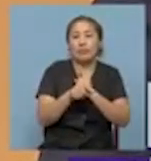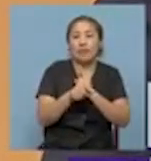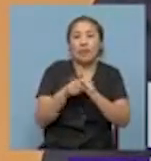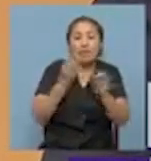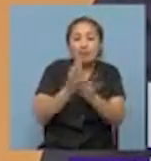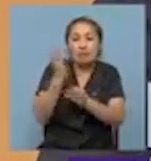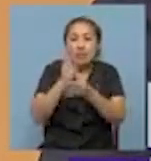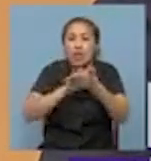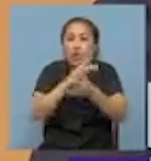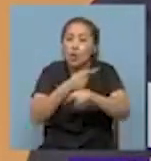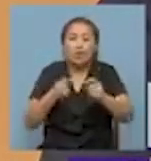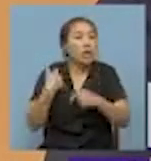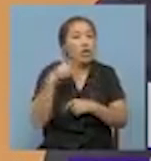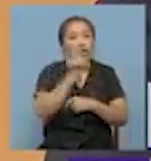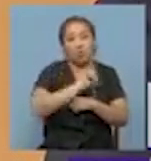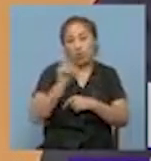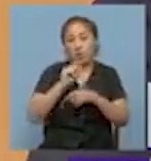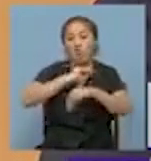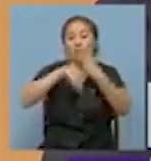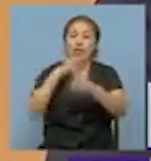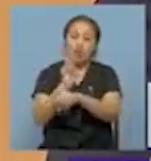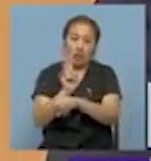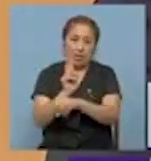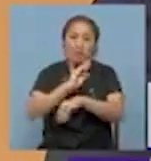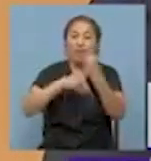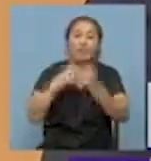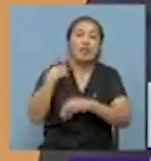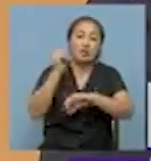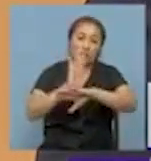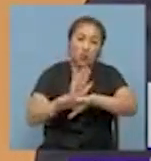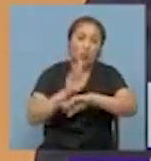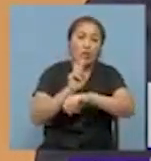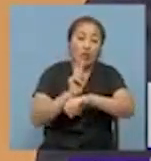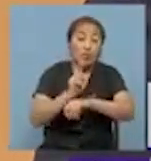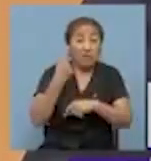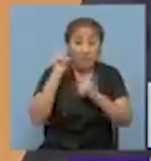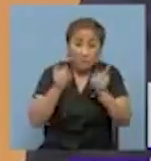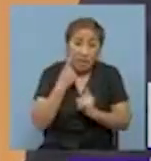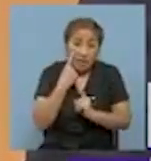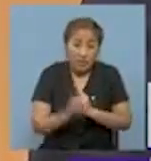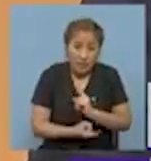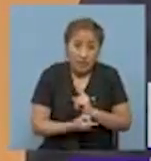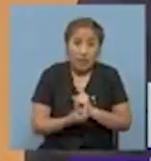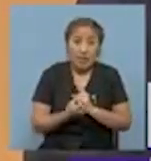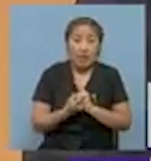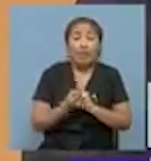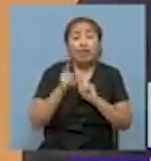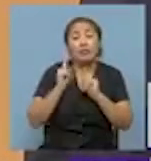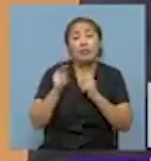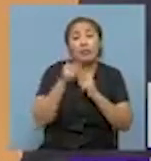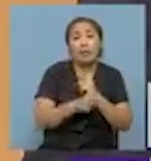los y nosotros tenemos que decir cuidemos la familia cuidamos a nuestros hijos y jugamos la vida porque además en la en la